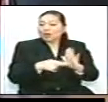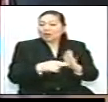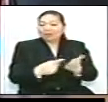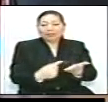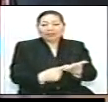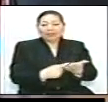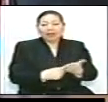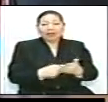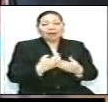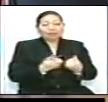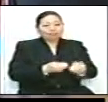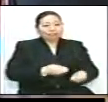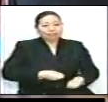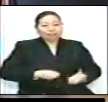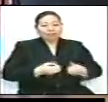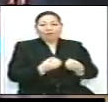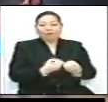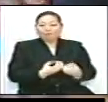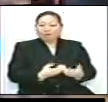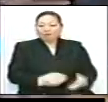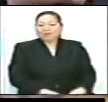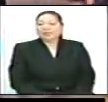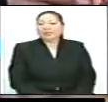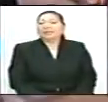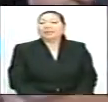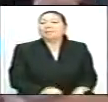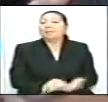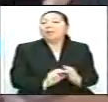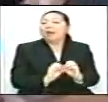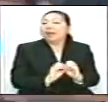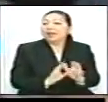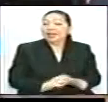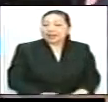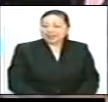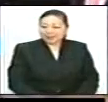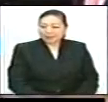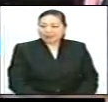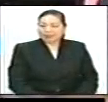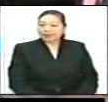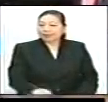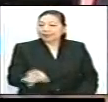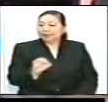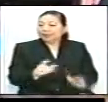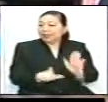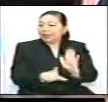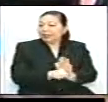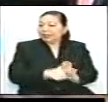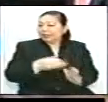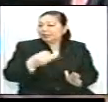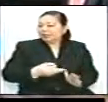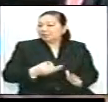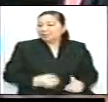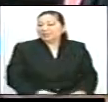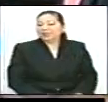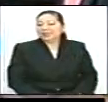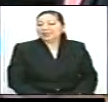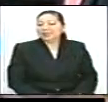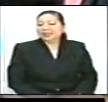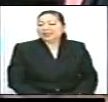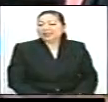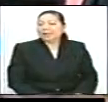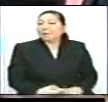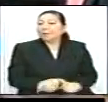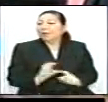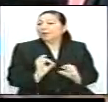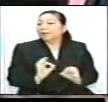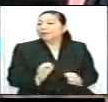sector agrario que excluye el tema forestal. Claro, si lo vamos a solucionar con una ley especial, enhorabuena.